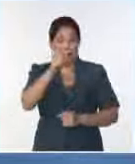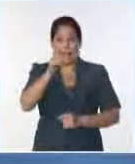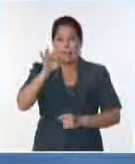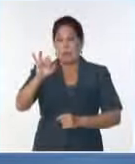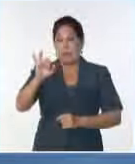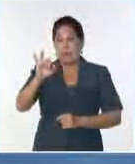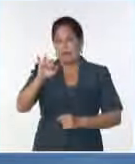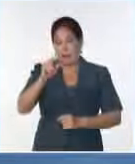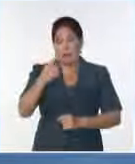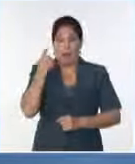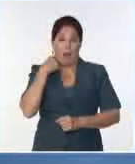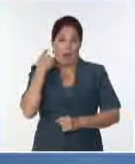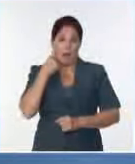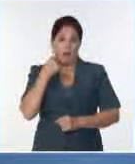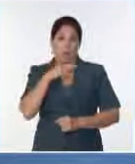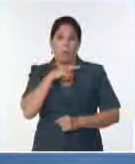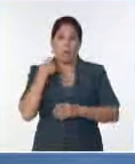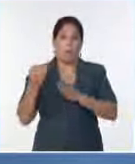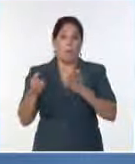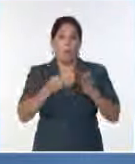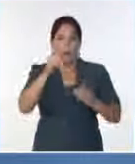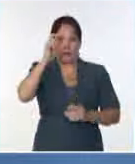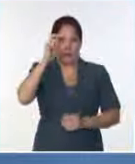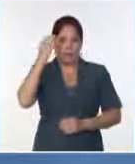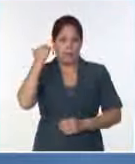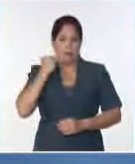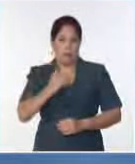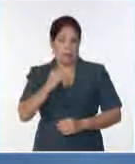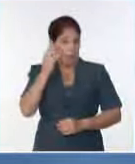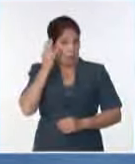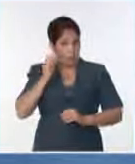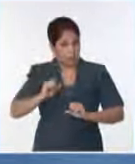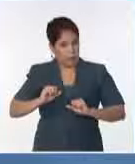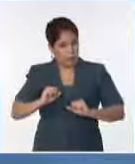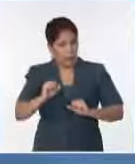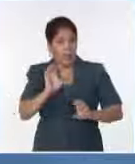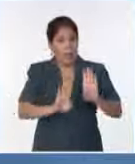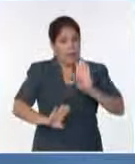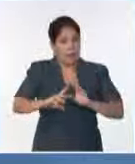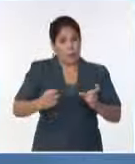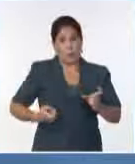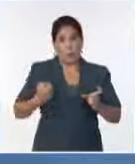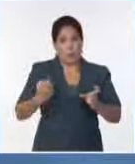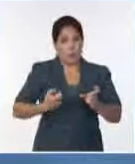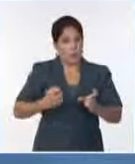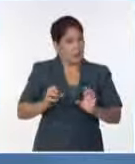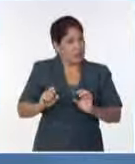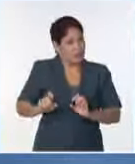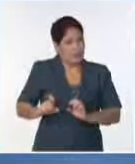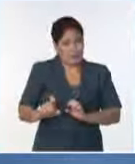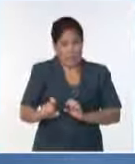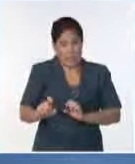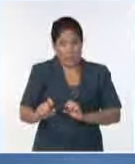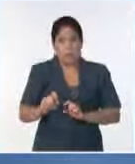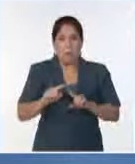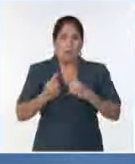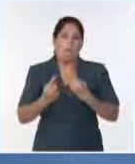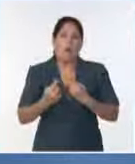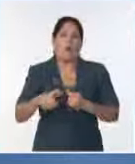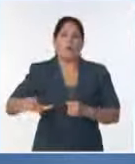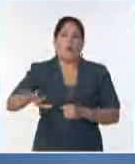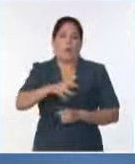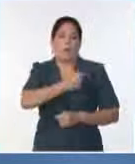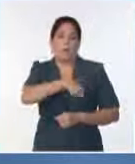Años de la partida física de Vilma Espíndiluá, mujer inquebrantable que defendió y luchó hasta el último de sus días por y para su